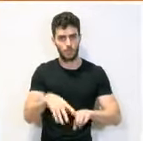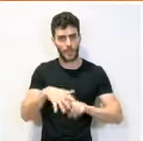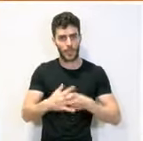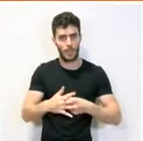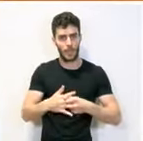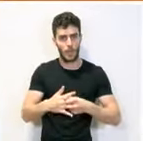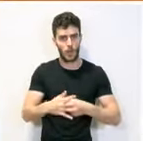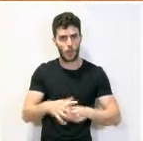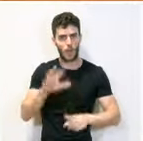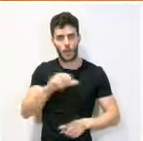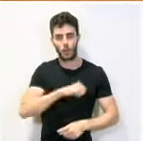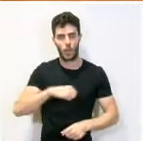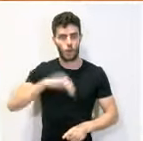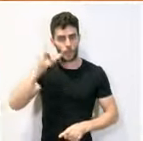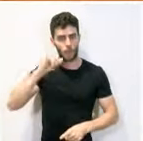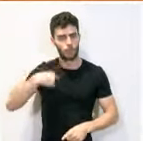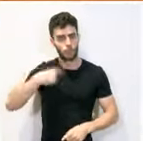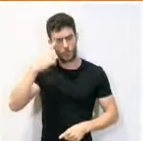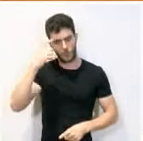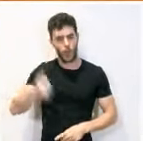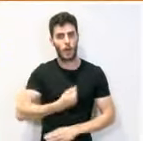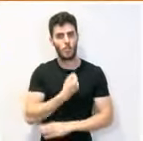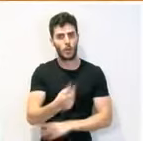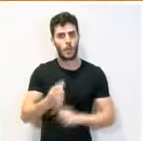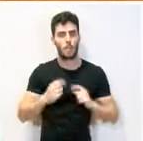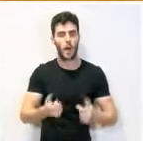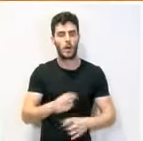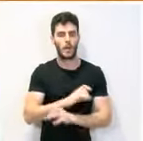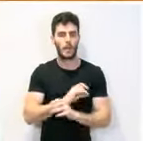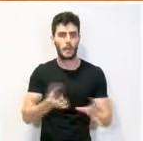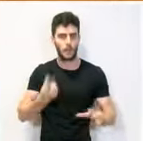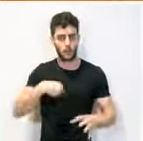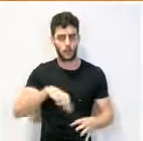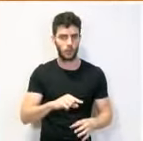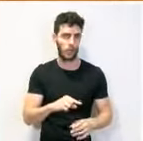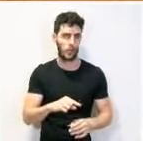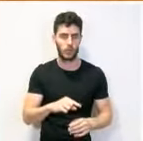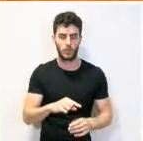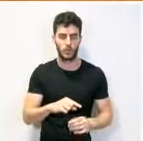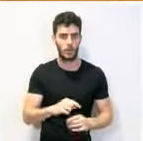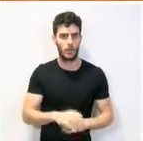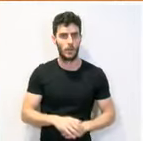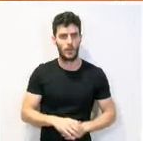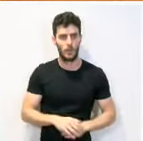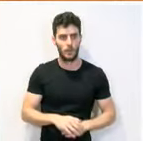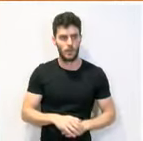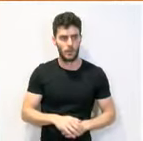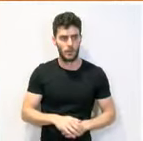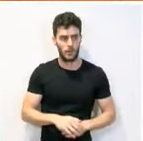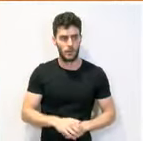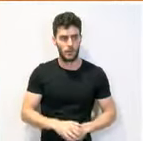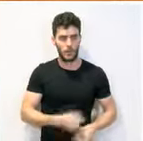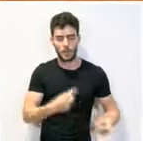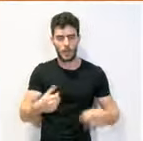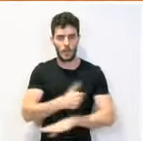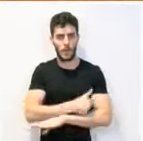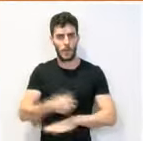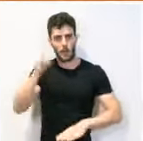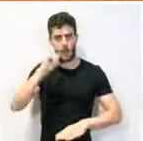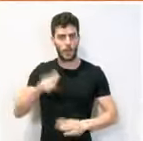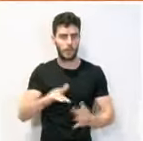la región, entiendo que poco favorece y nuevamente nos aleja de lo que son las necesidades de los ciudadanos